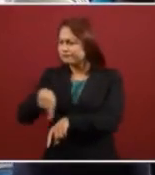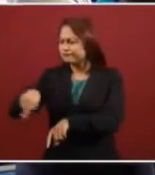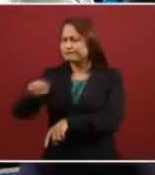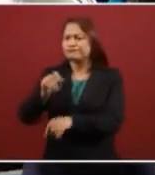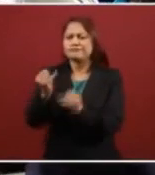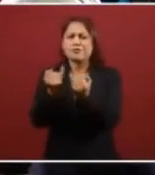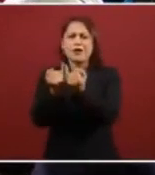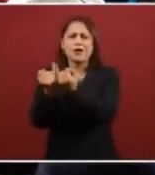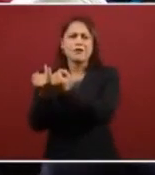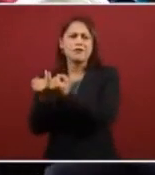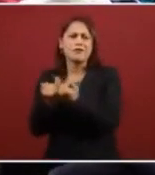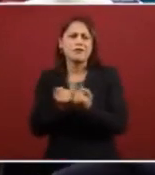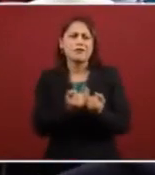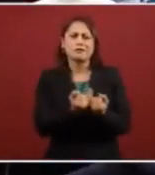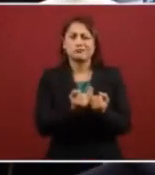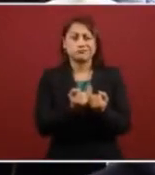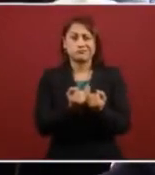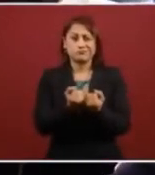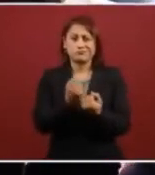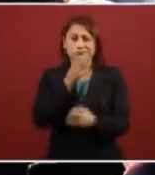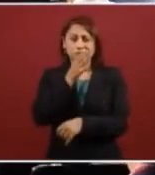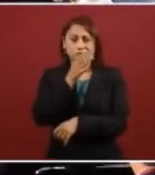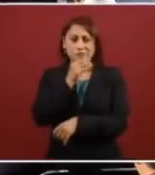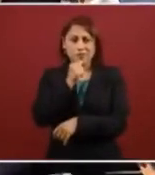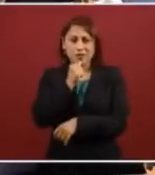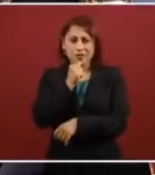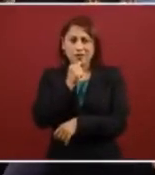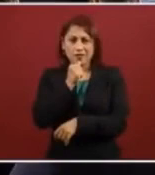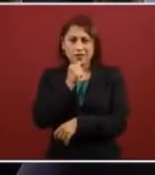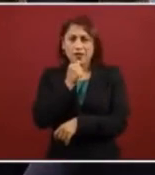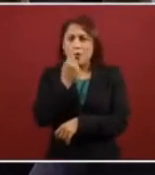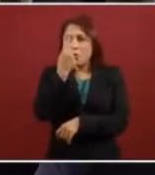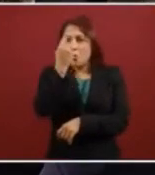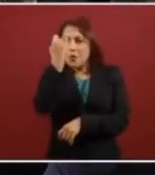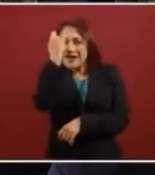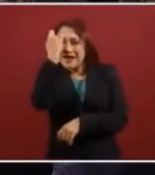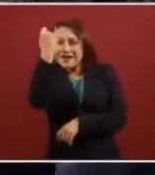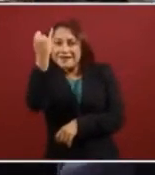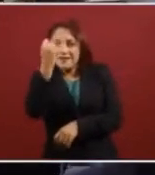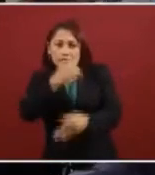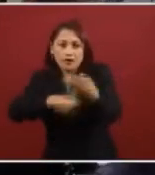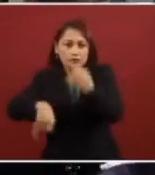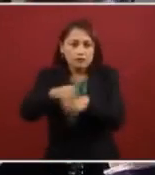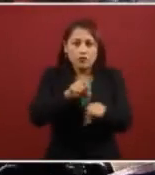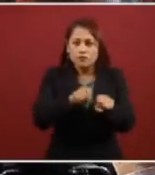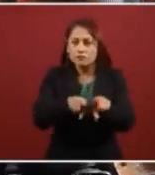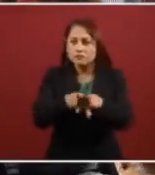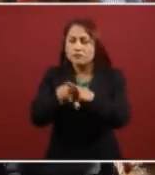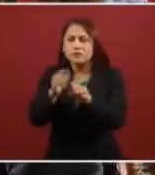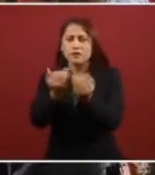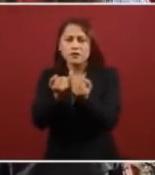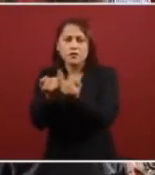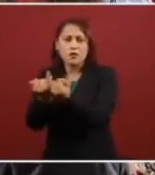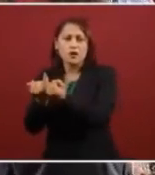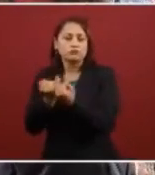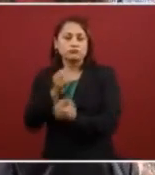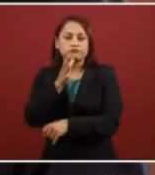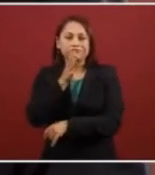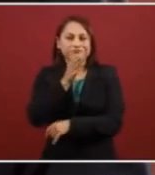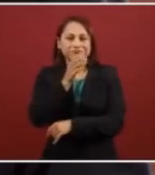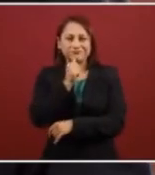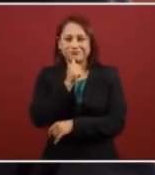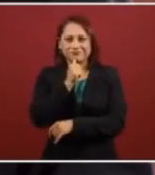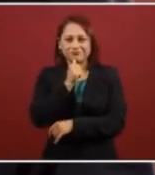un pensamiento único, and that ¿no? there's one thinking, no, acostumbrarnos, we need to become accustomed, que tiene que